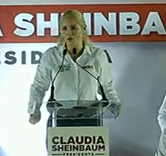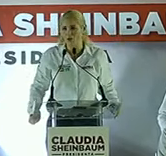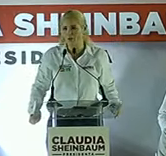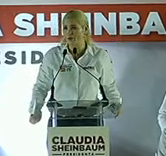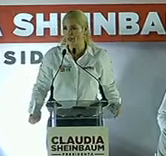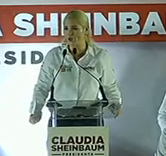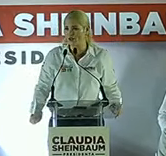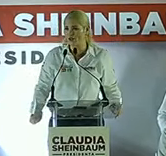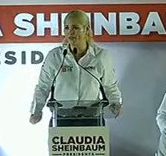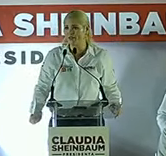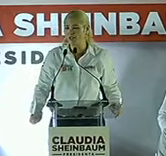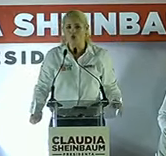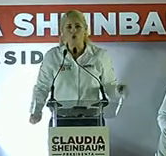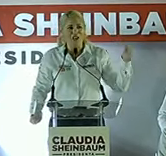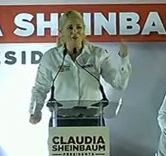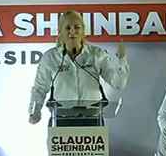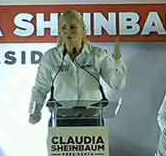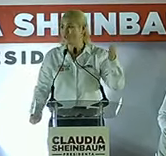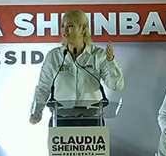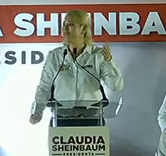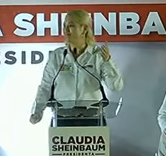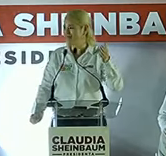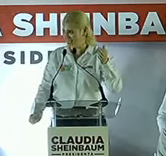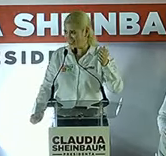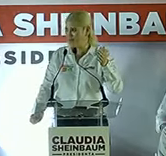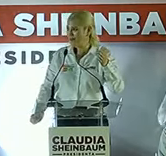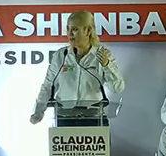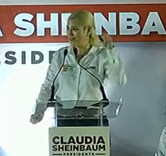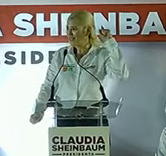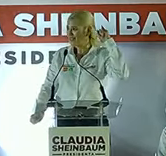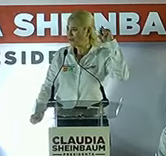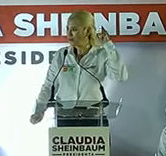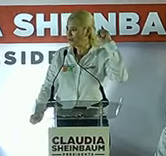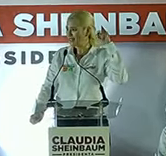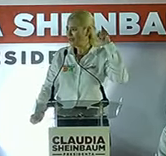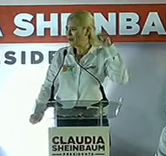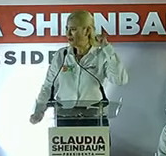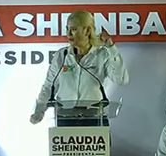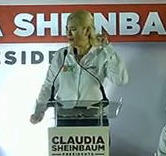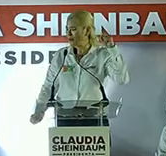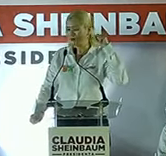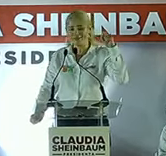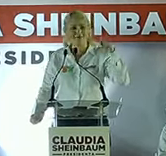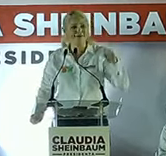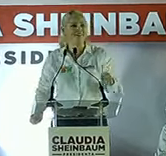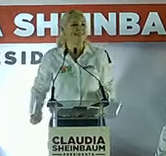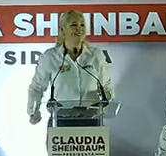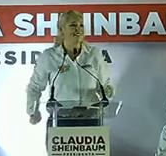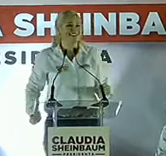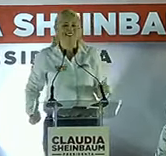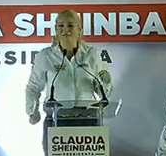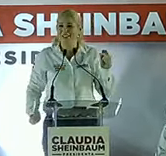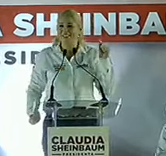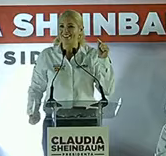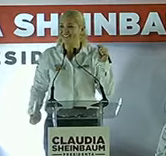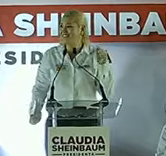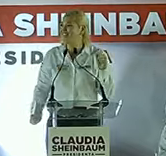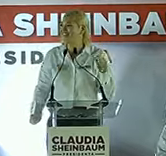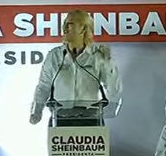Manuel López Obrador luchábamos Así mero Es un honor estar con Obrador